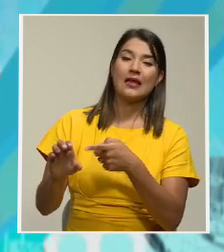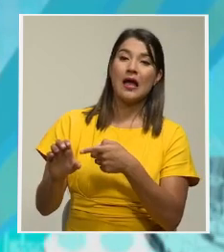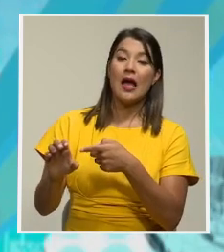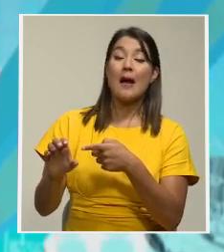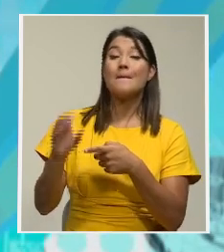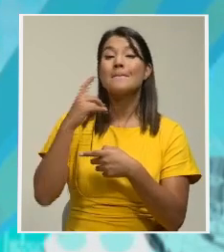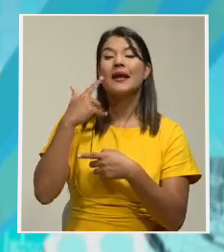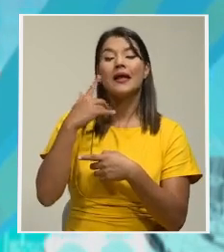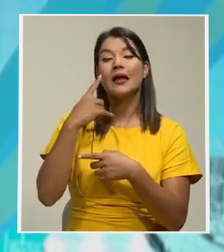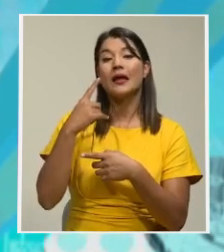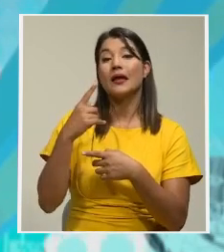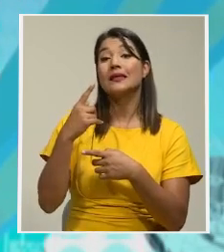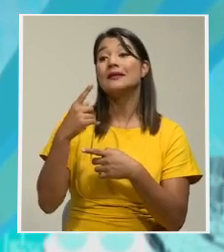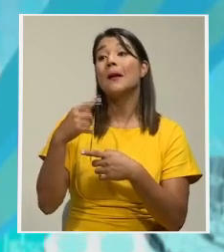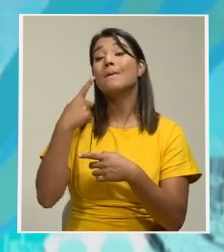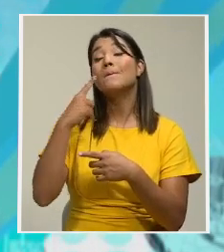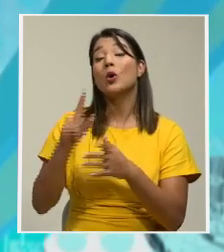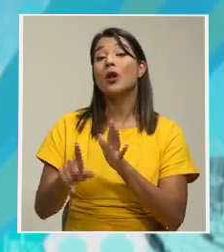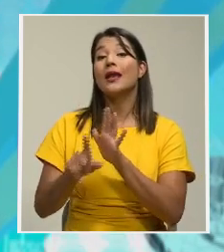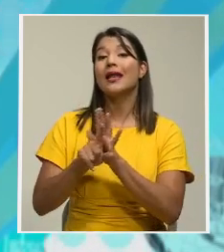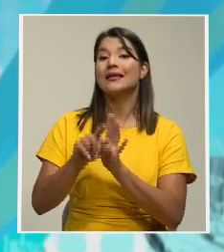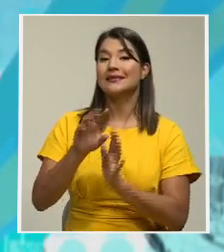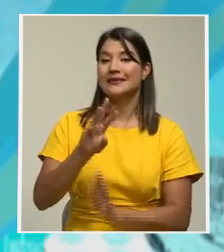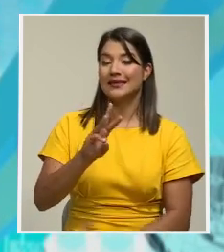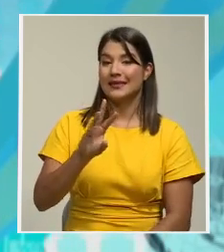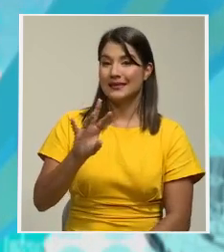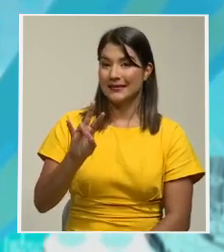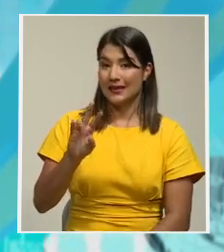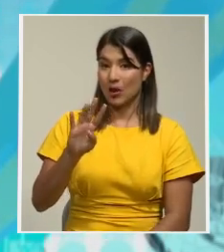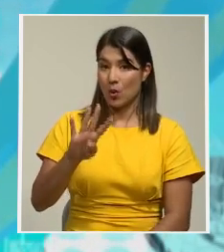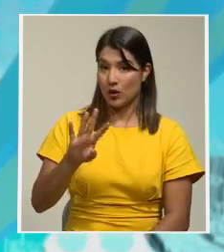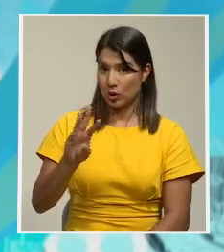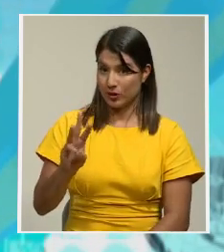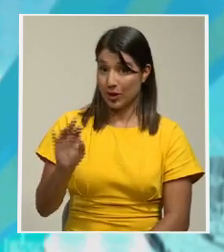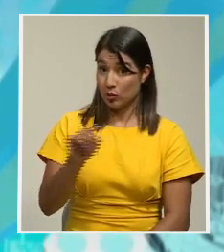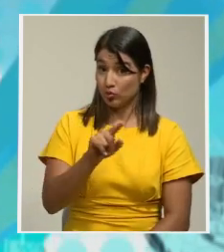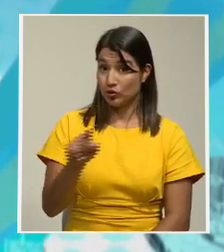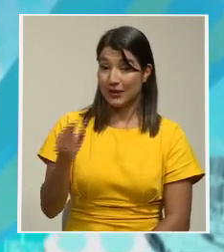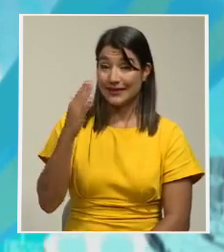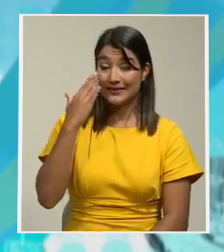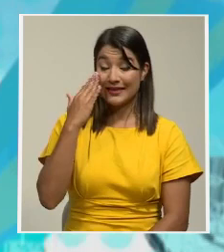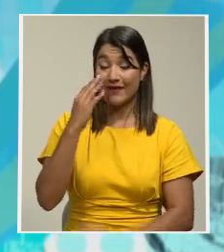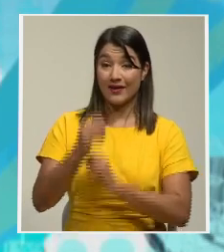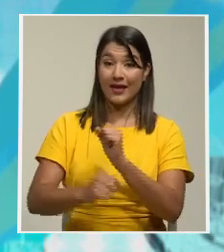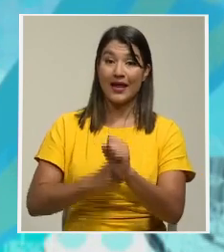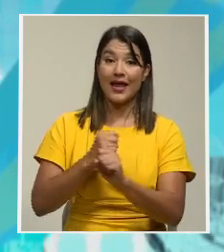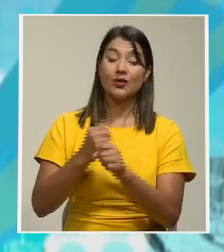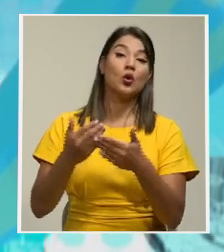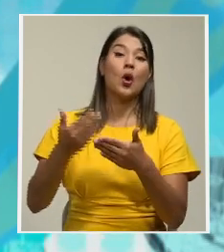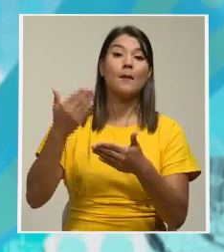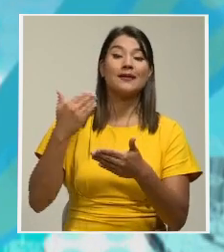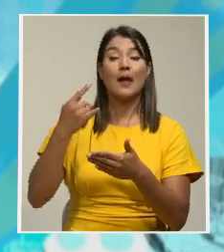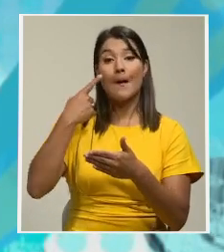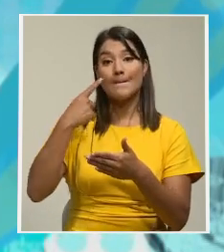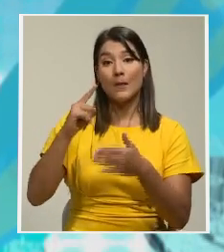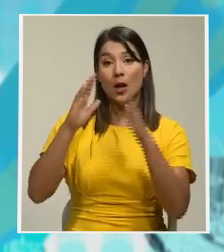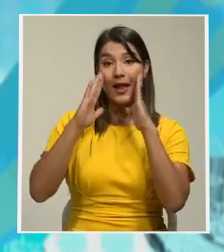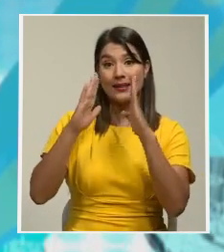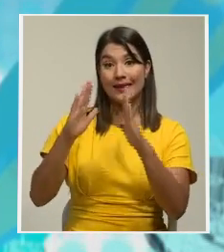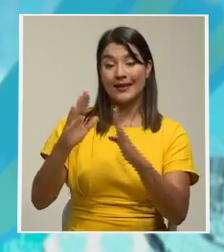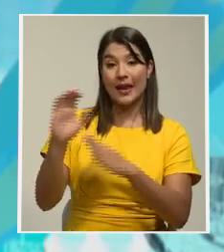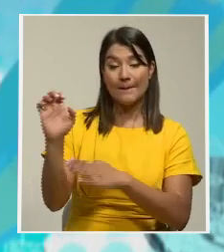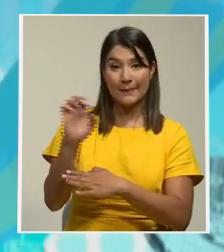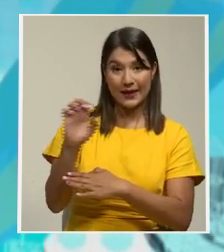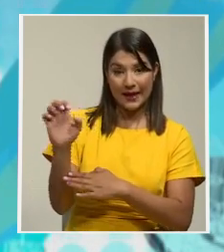lo que es la ley 6746. Como ustedes bien saben, pues el año pasado, en atención a la emergencia, pues